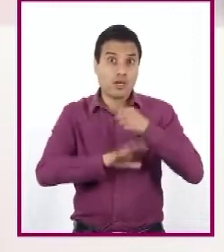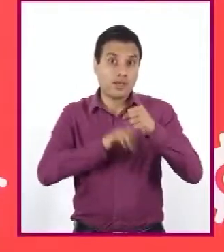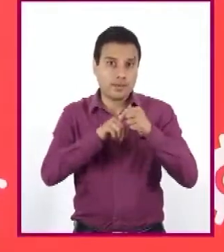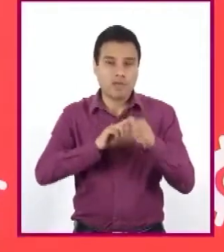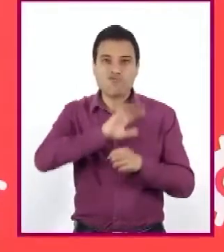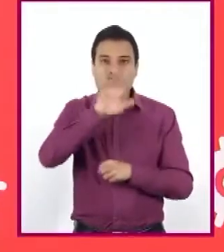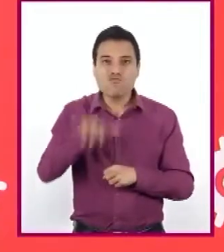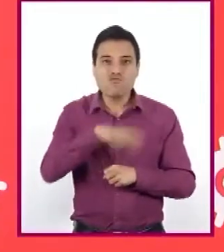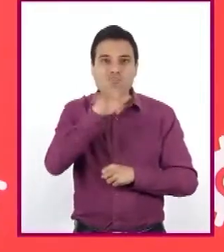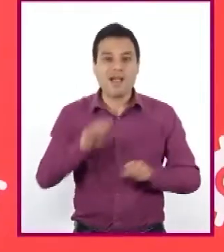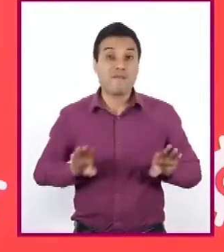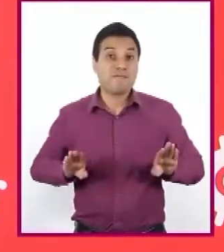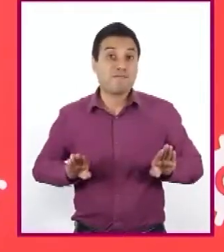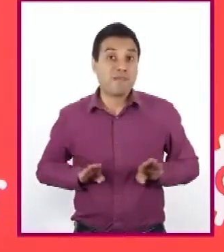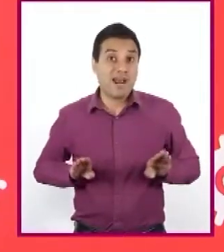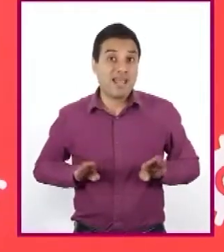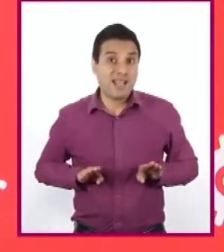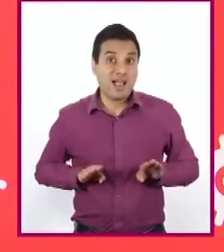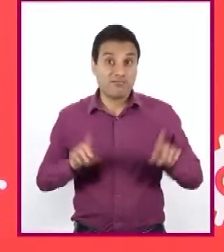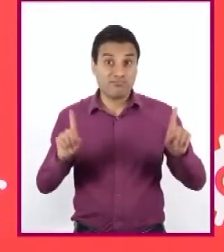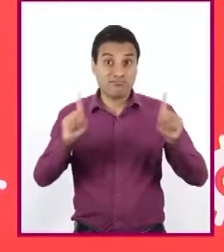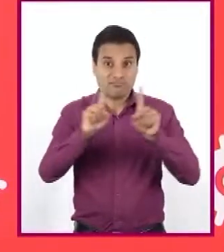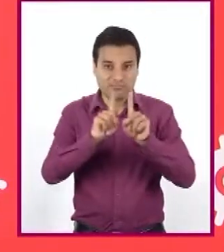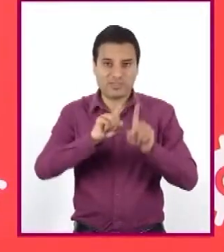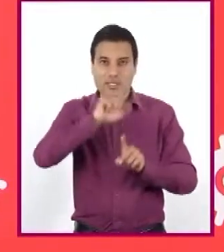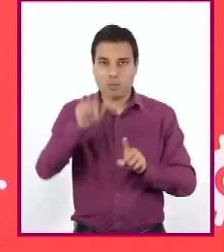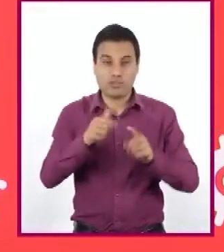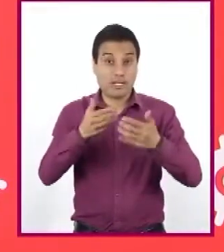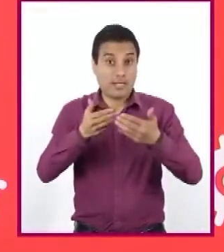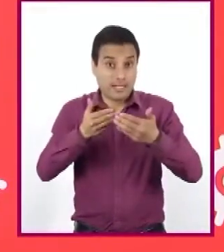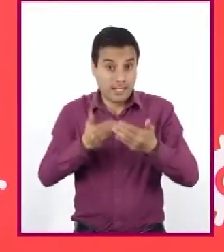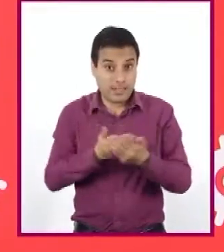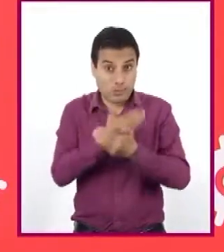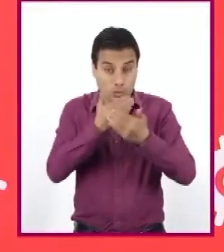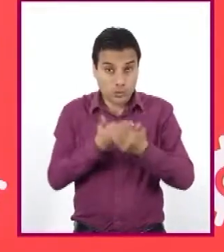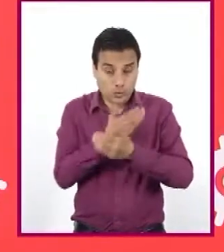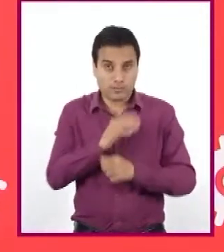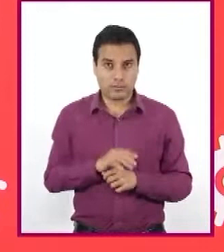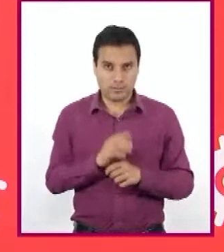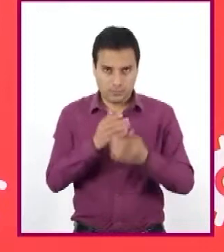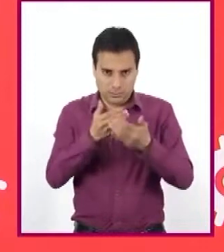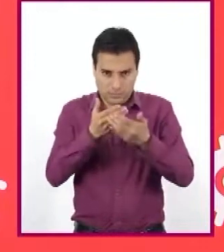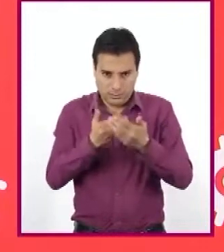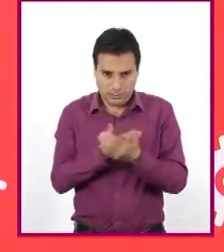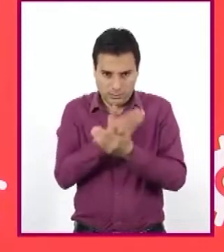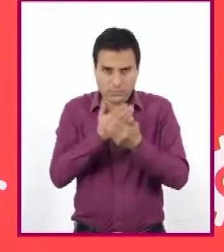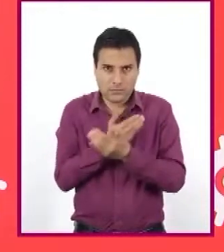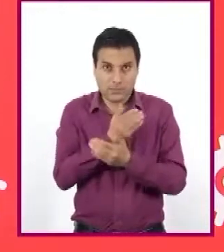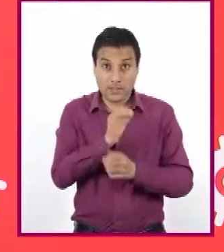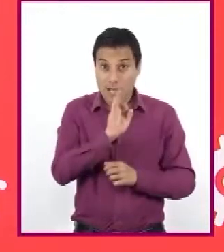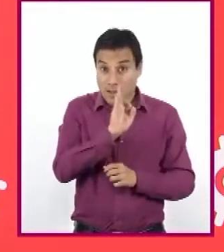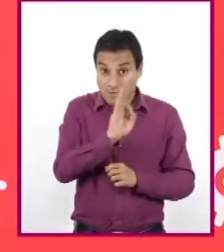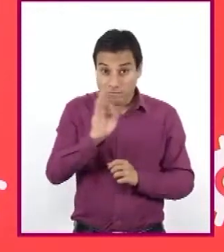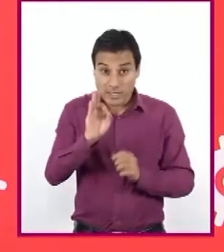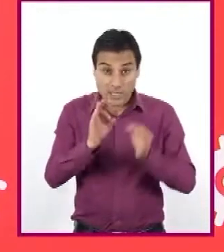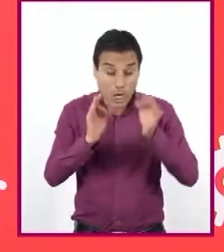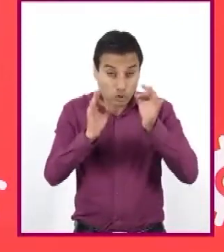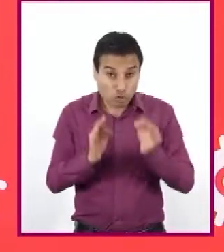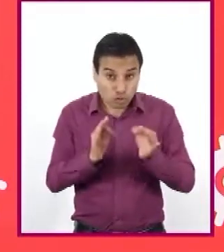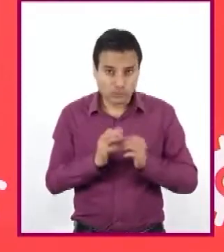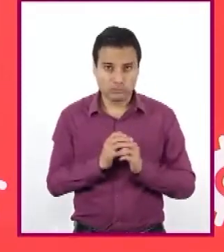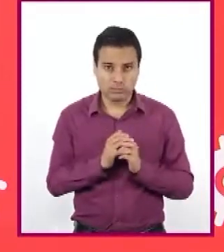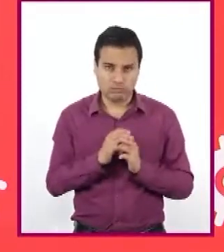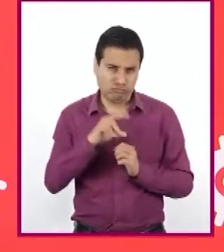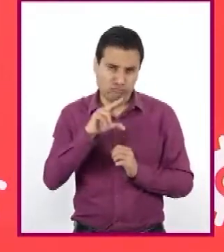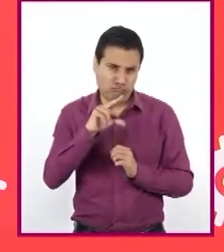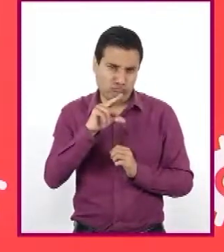reproducirse. Sin embargo, la reproducción no es un proceso que se realice en una época determinada del año, ya que ésta